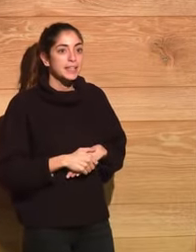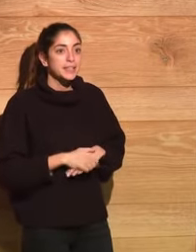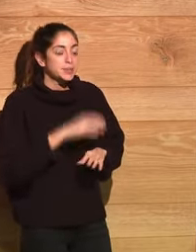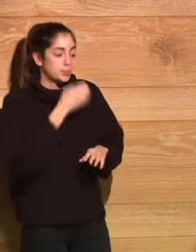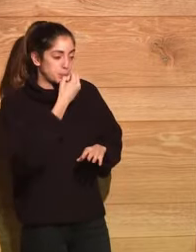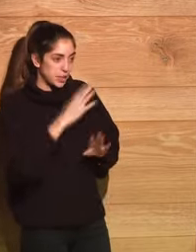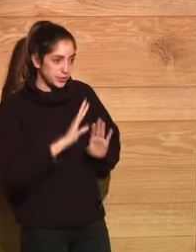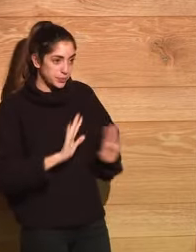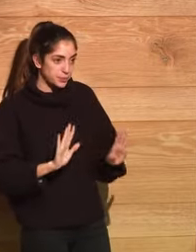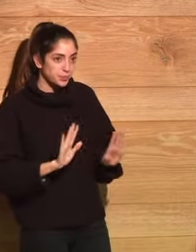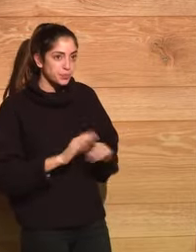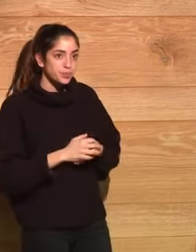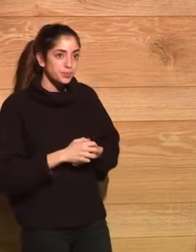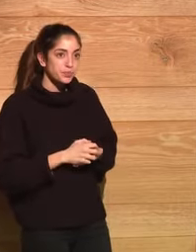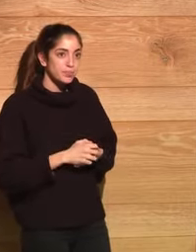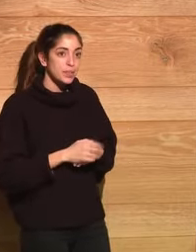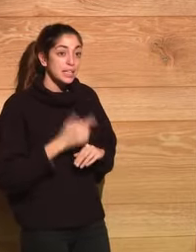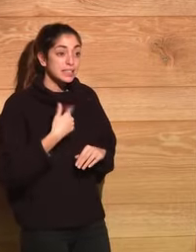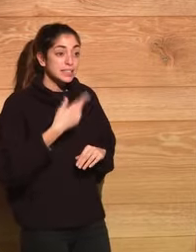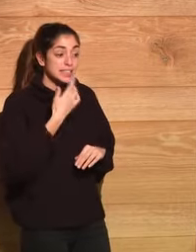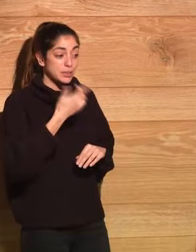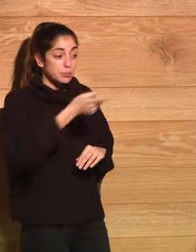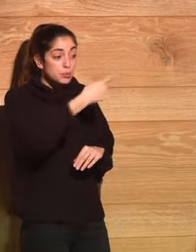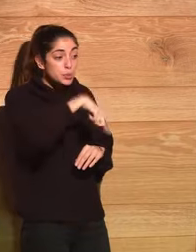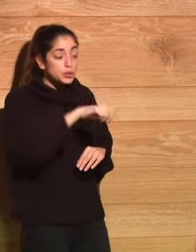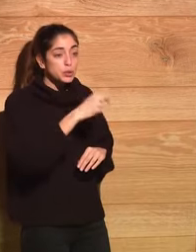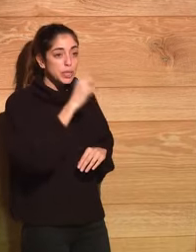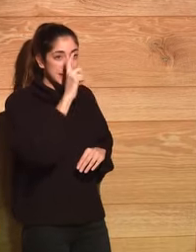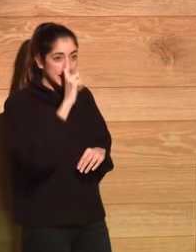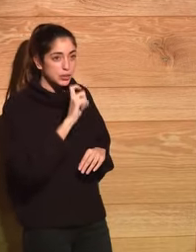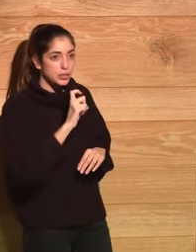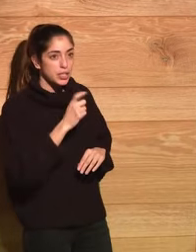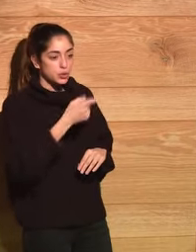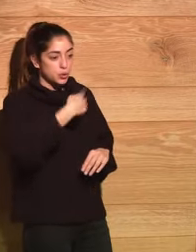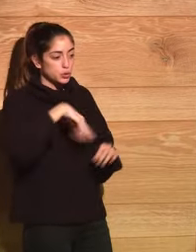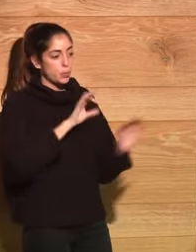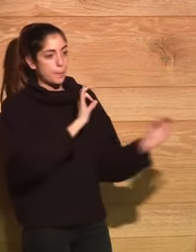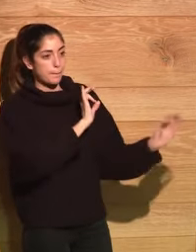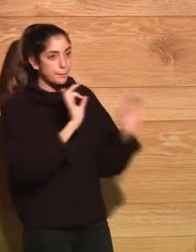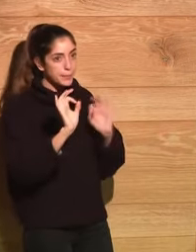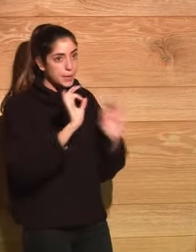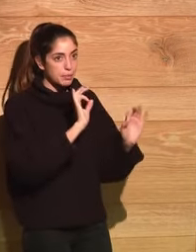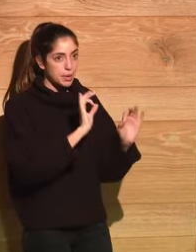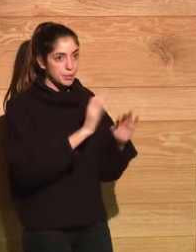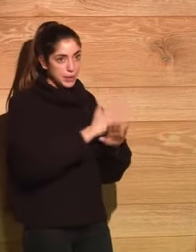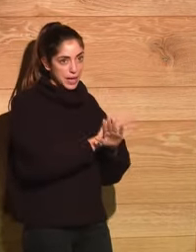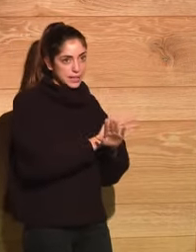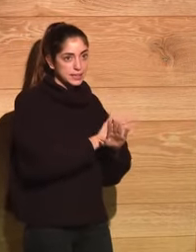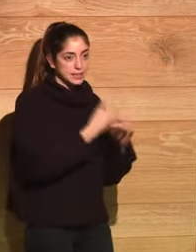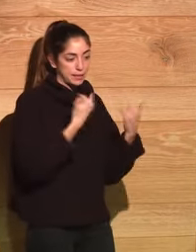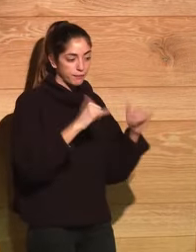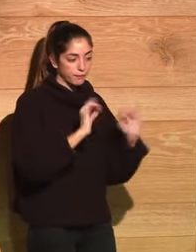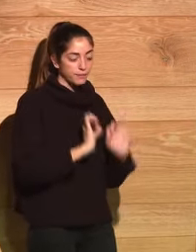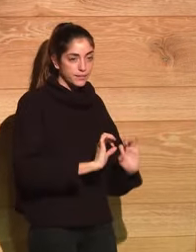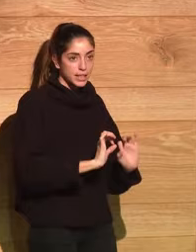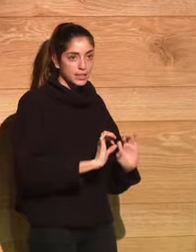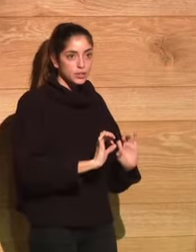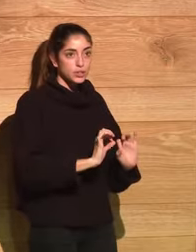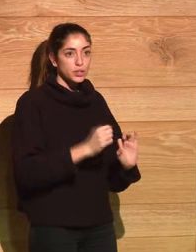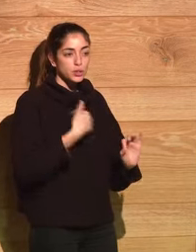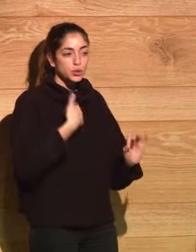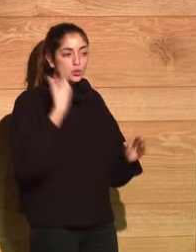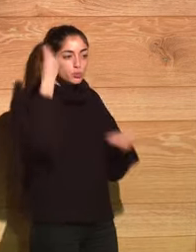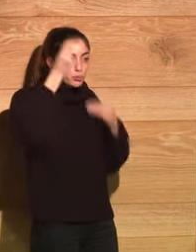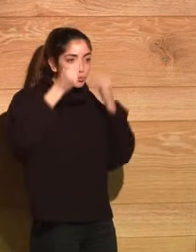Pero bueno, si recordáis, Luna, Alejandro, cuando estábamos preparando este evento y